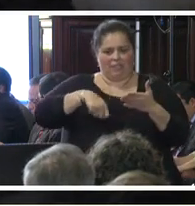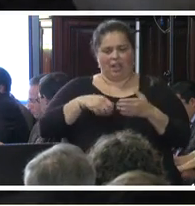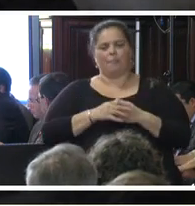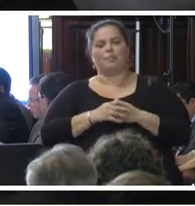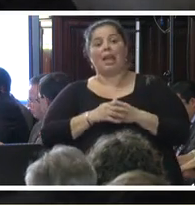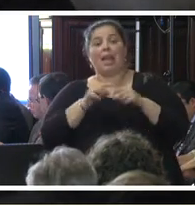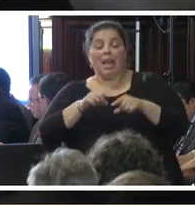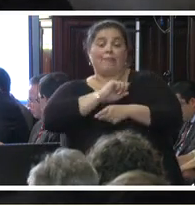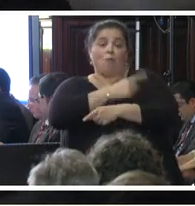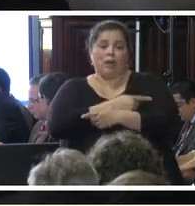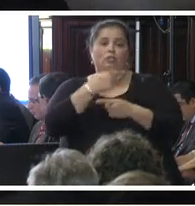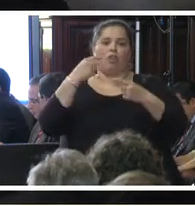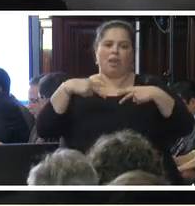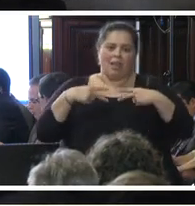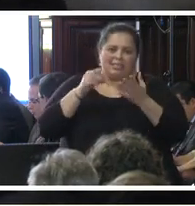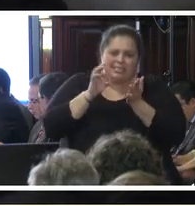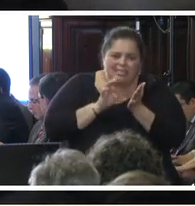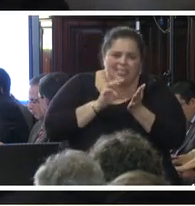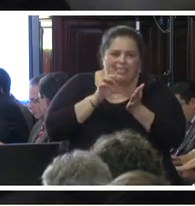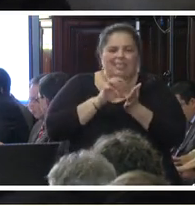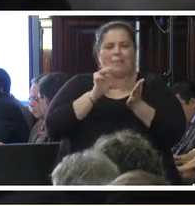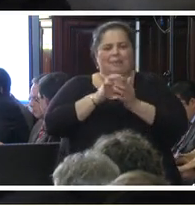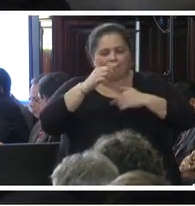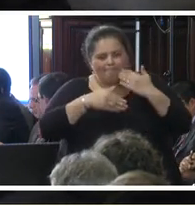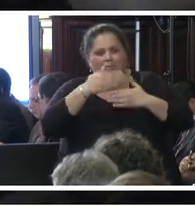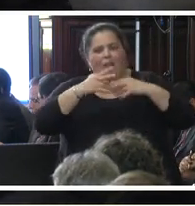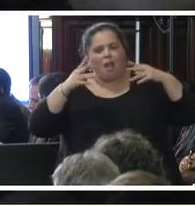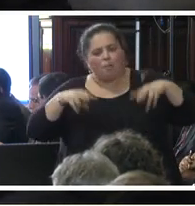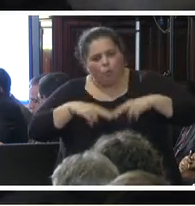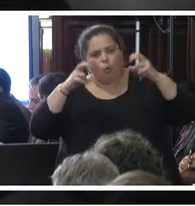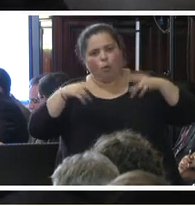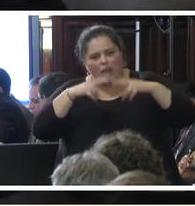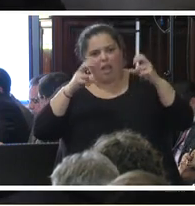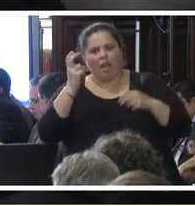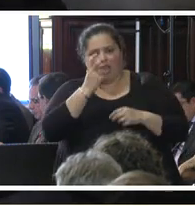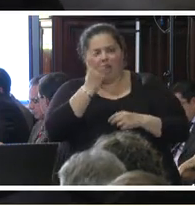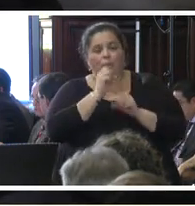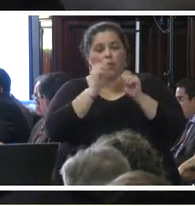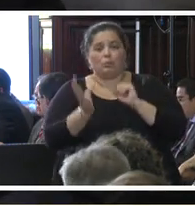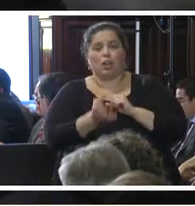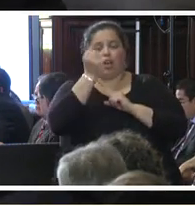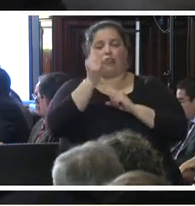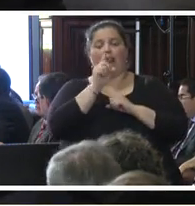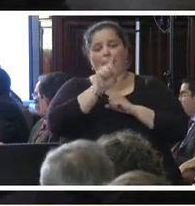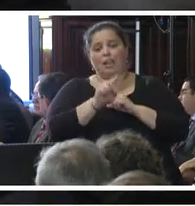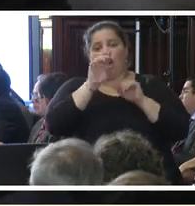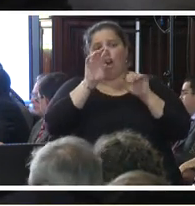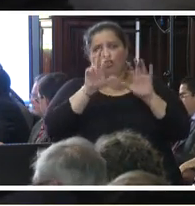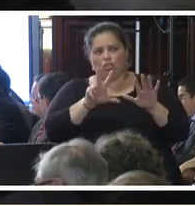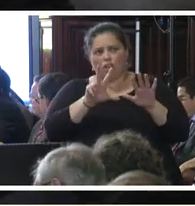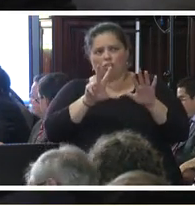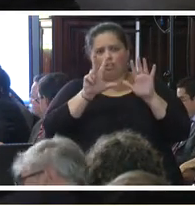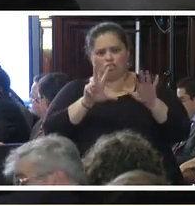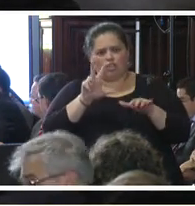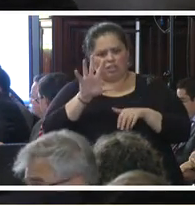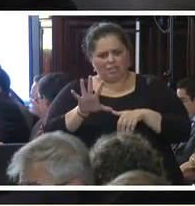sistematización de búsqueda e investigación, se ha permitido contabilizar a la fecha a 1.885 personas que